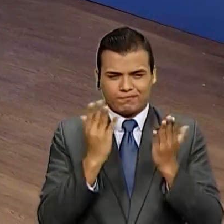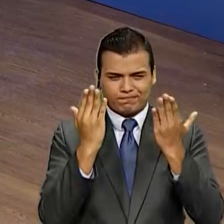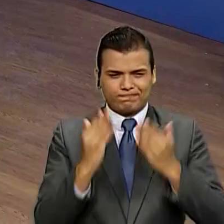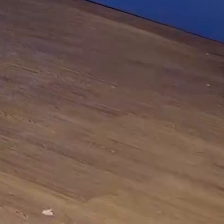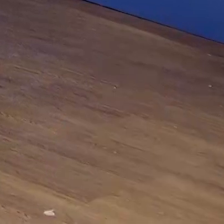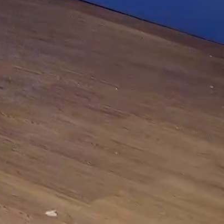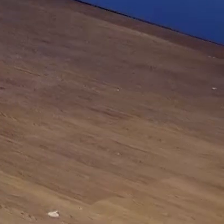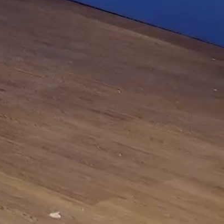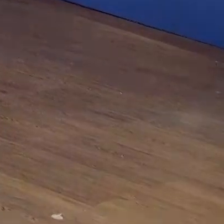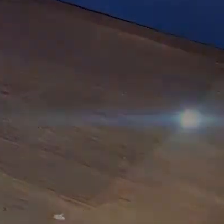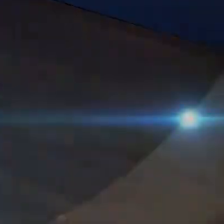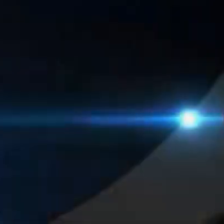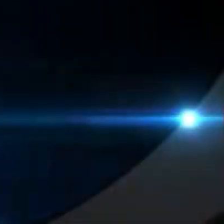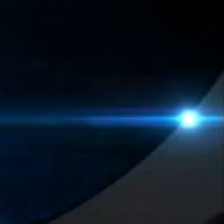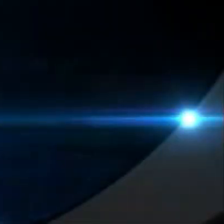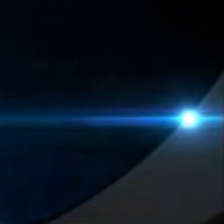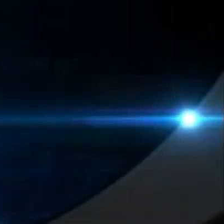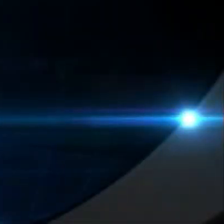volvemos.